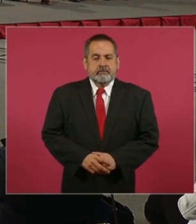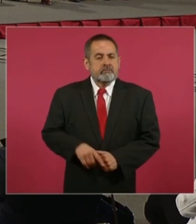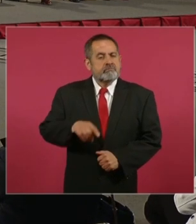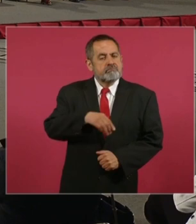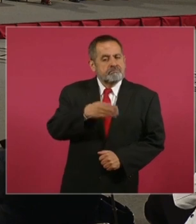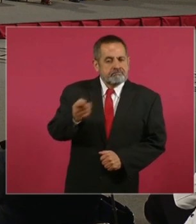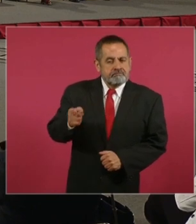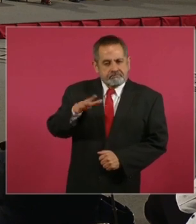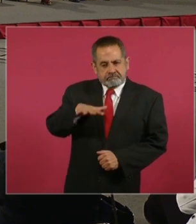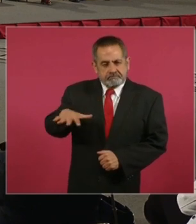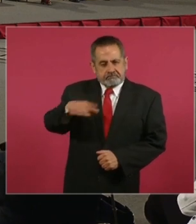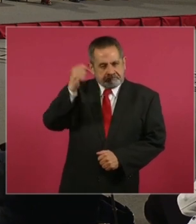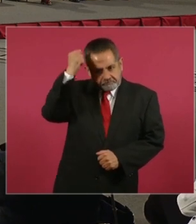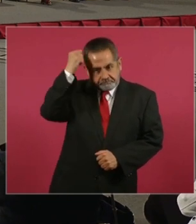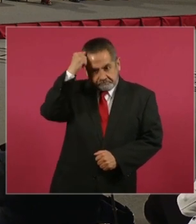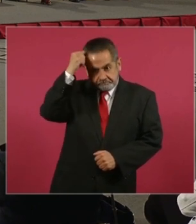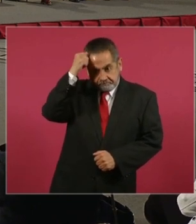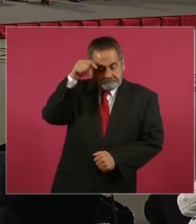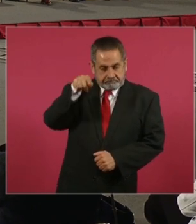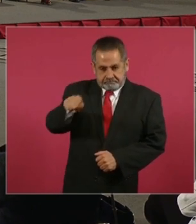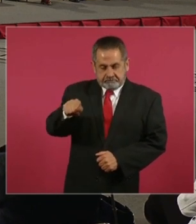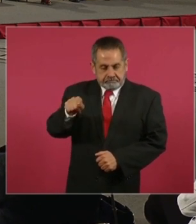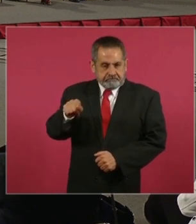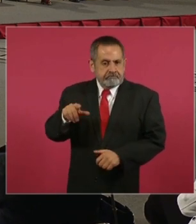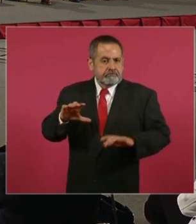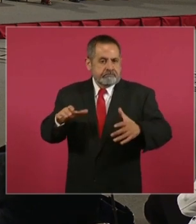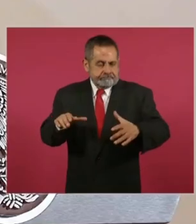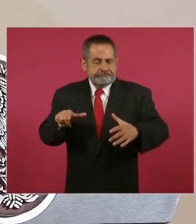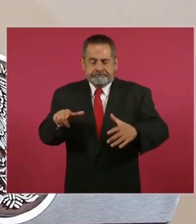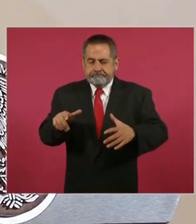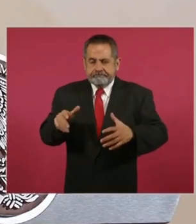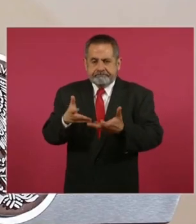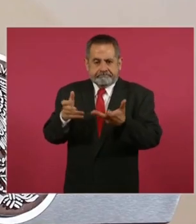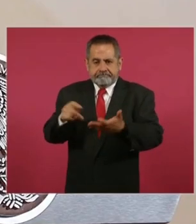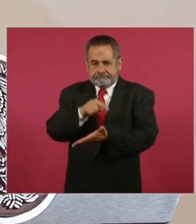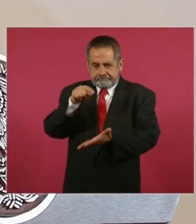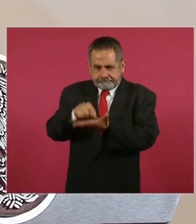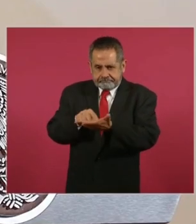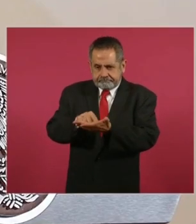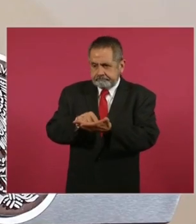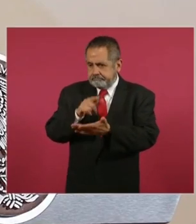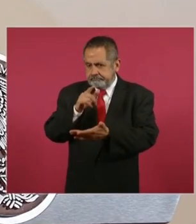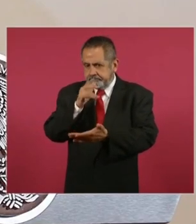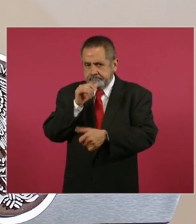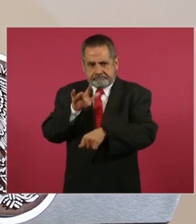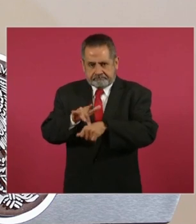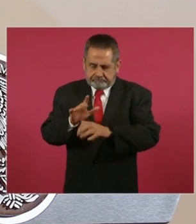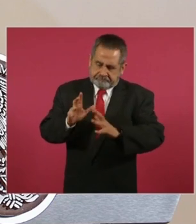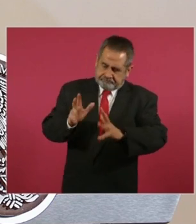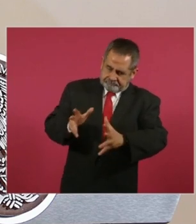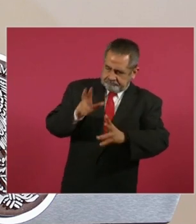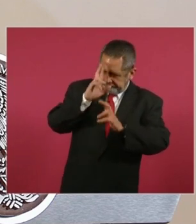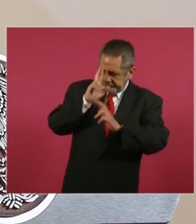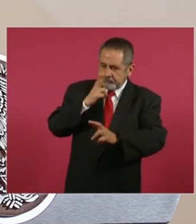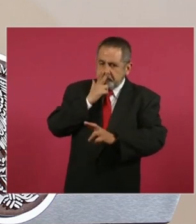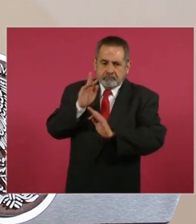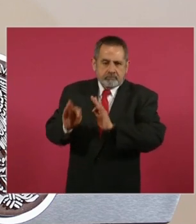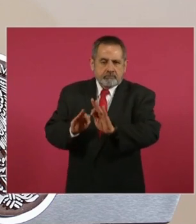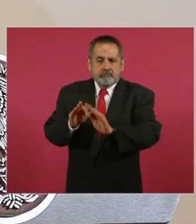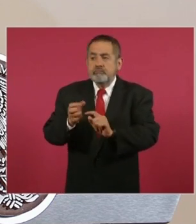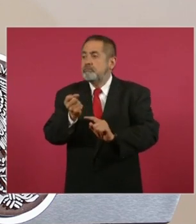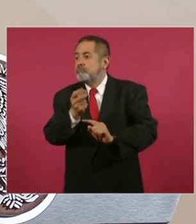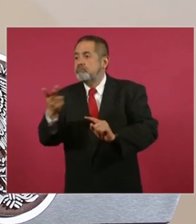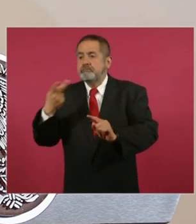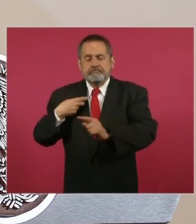flora y fauna Lago de Texcoco, recordar que se reconoce la lucha de los pueblos, de los compañeros del frente en defensa